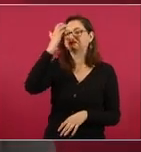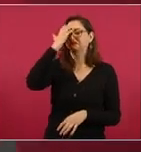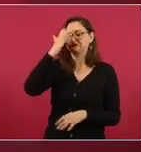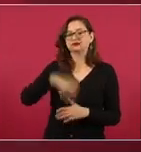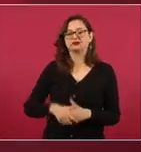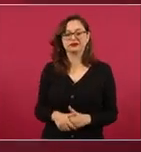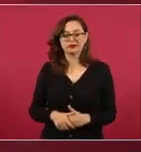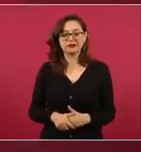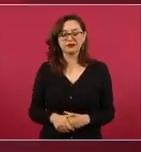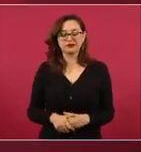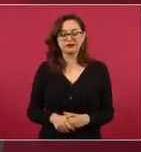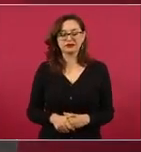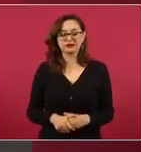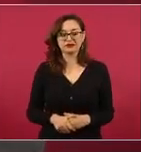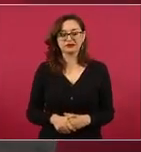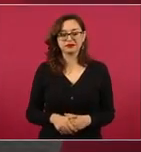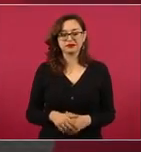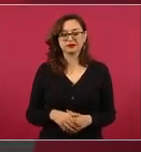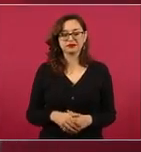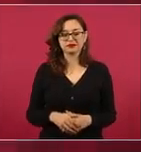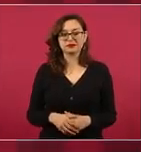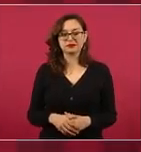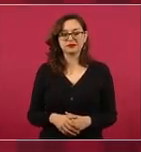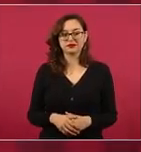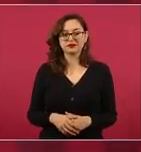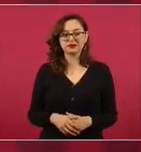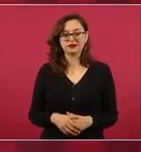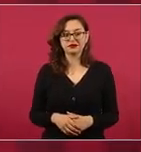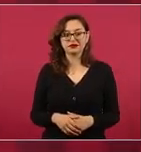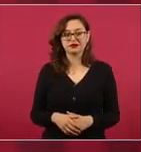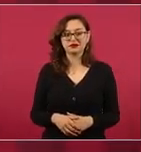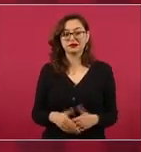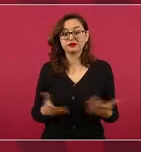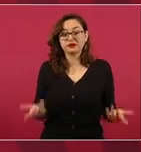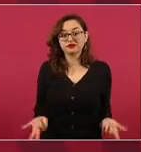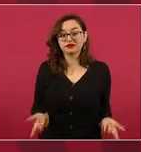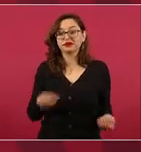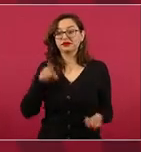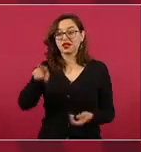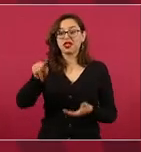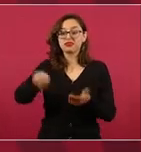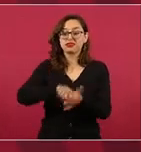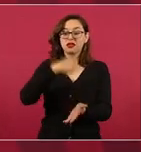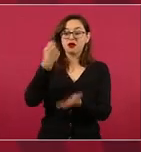Imagínense que votaron más en Tamaulipas que en Oaxaca,